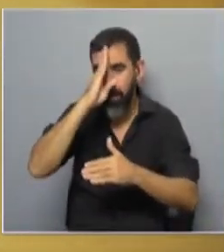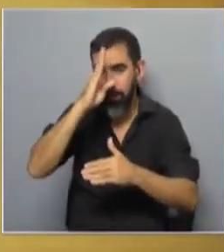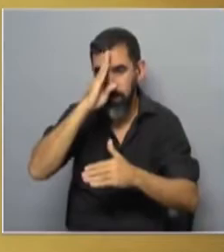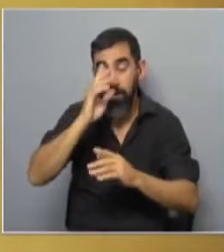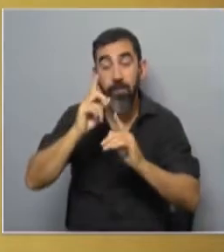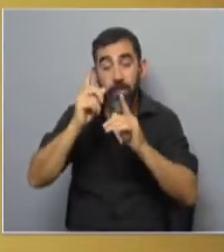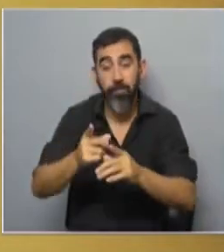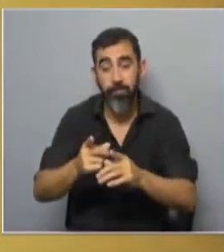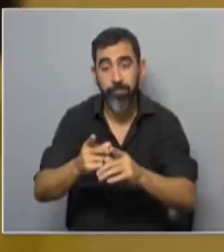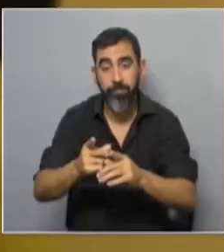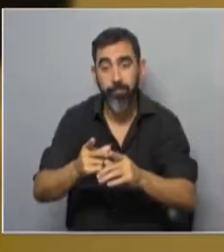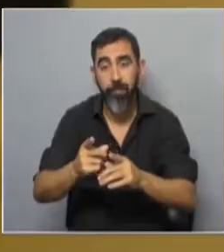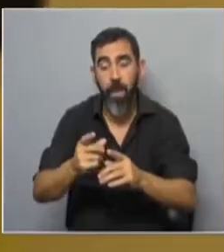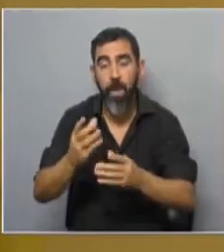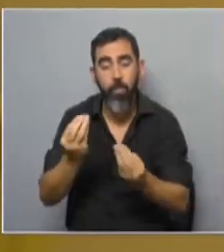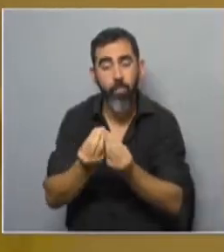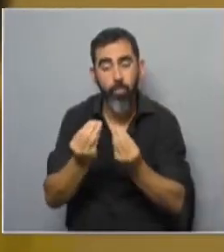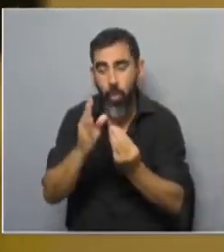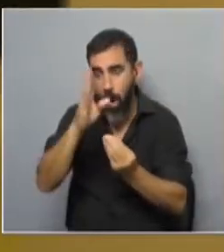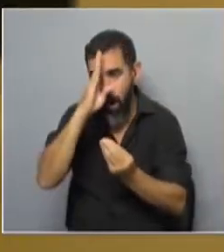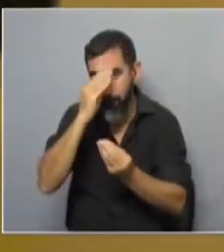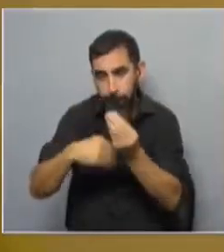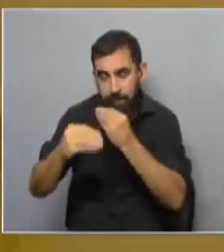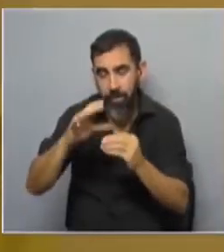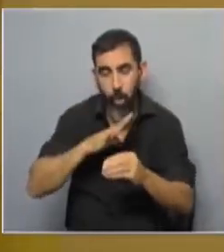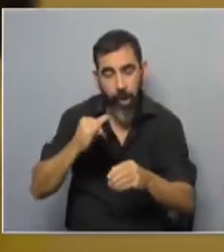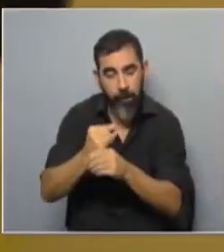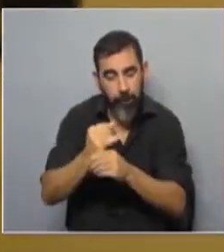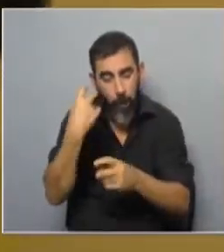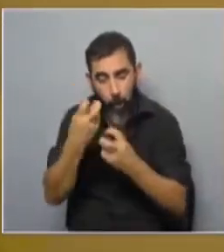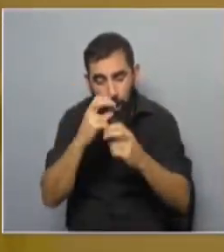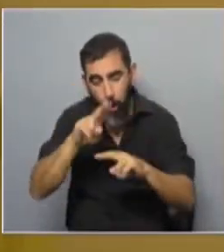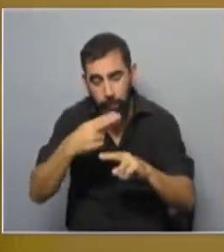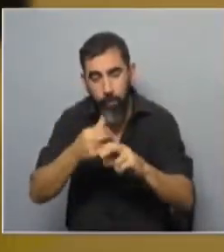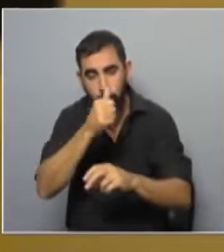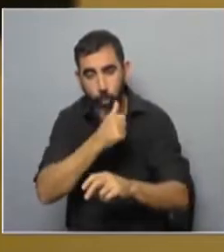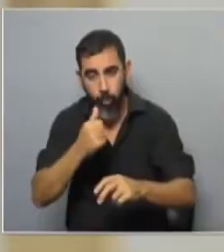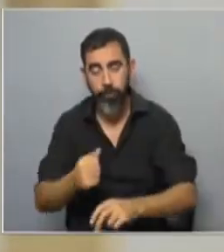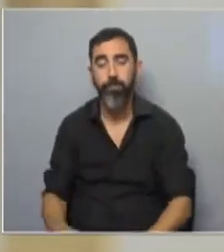además se apalancan mucho los aprendizajes cuando nos equivocamos y tenemos que volver a intentarlo.